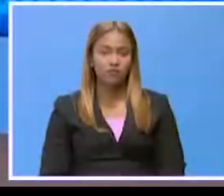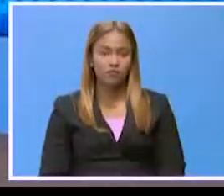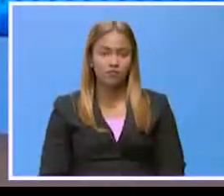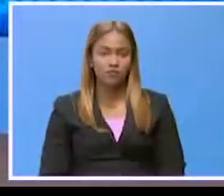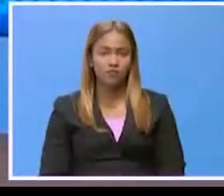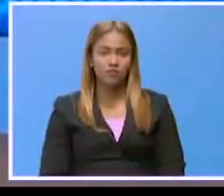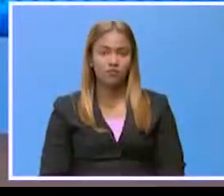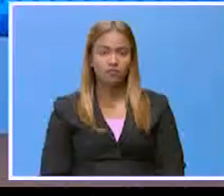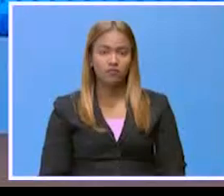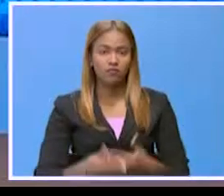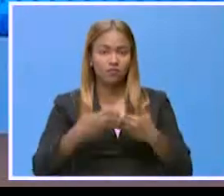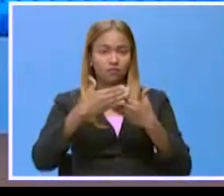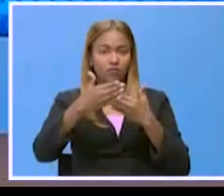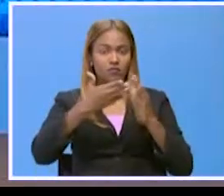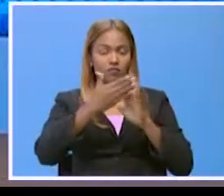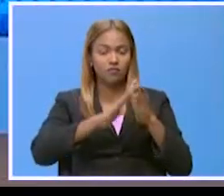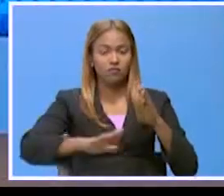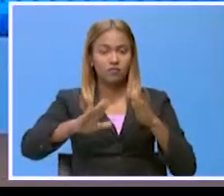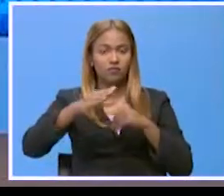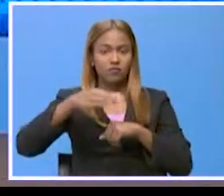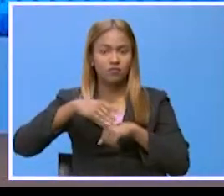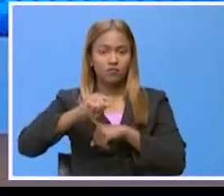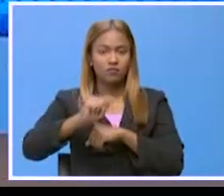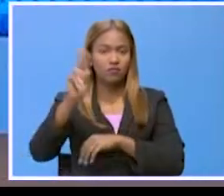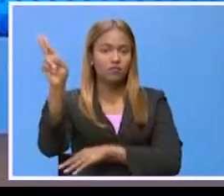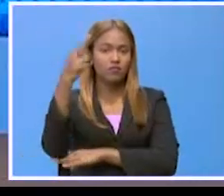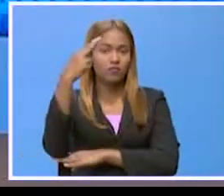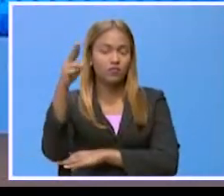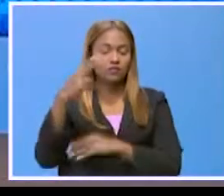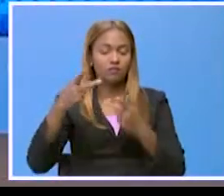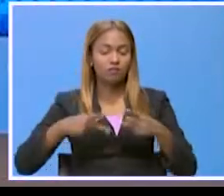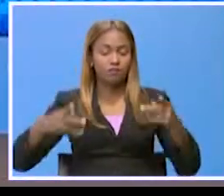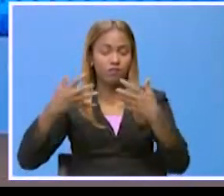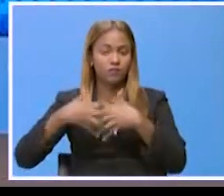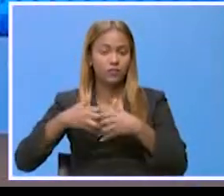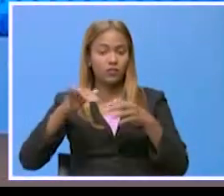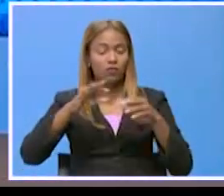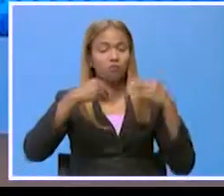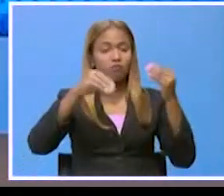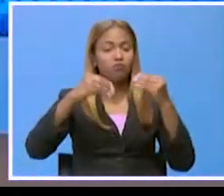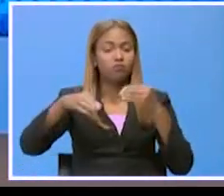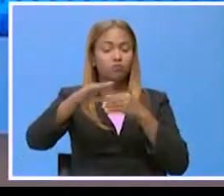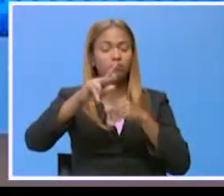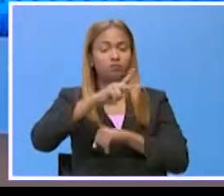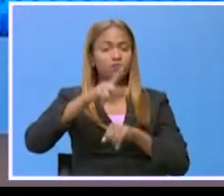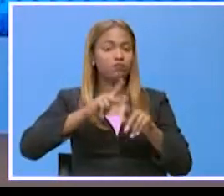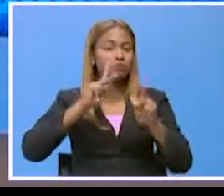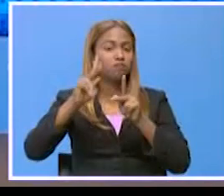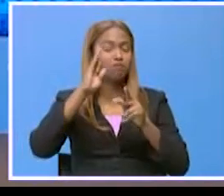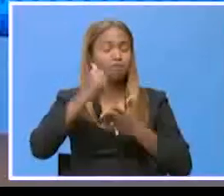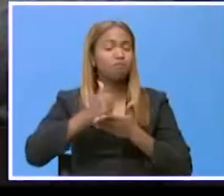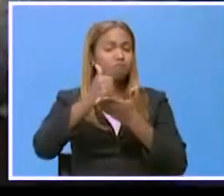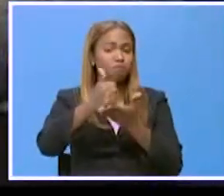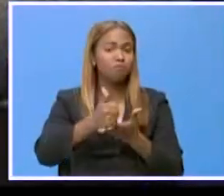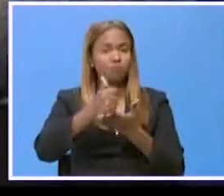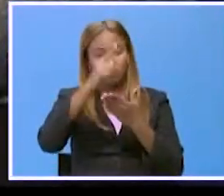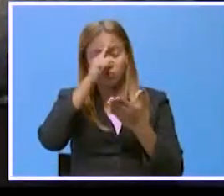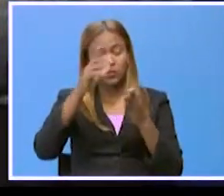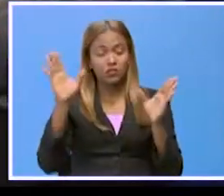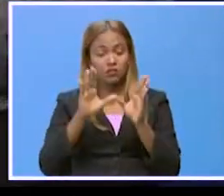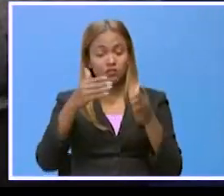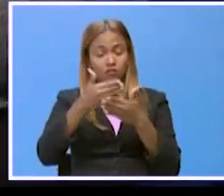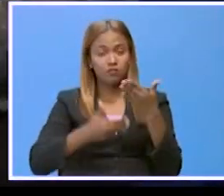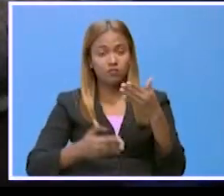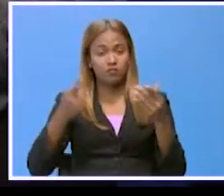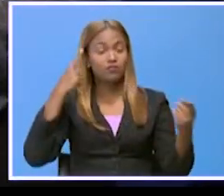señores en lo adelante los sectores de turismo hotelería zona franca y comercio de la provincia puerto plata serán beneficiados con la certificación